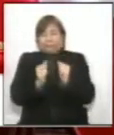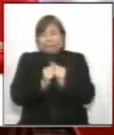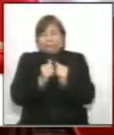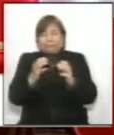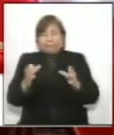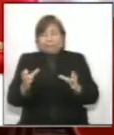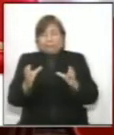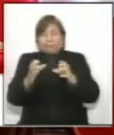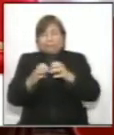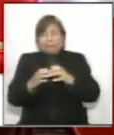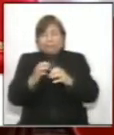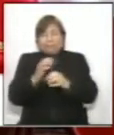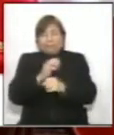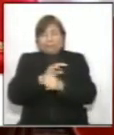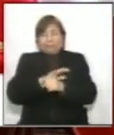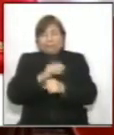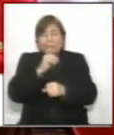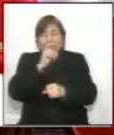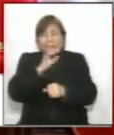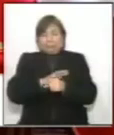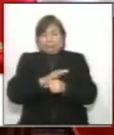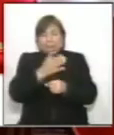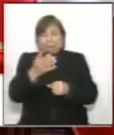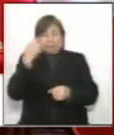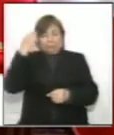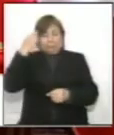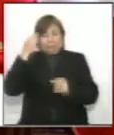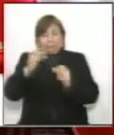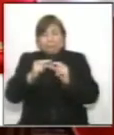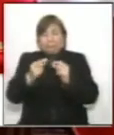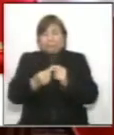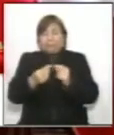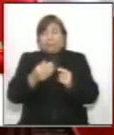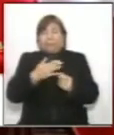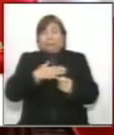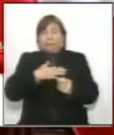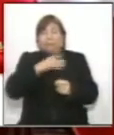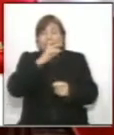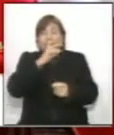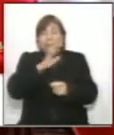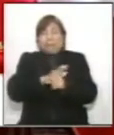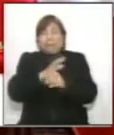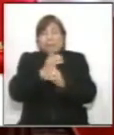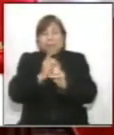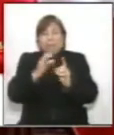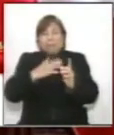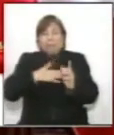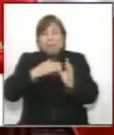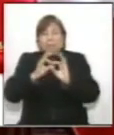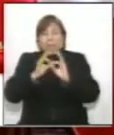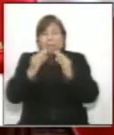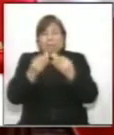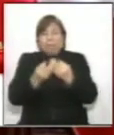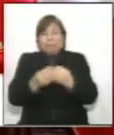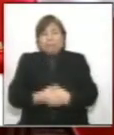Congreso, mi compromiso democrático con mi partido político y mi compromiso democrático con mi familia.